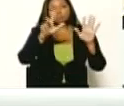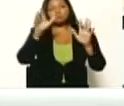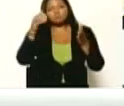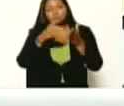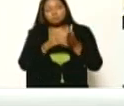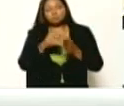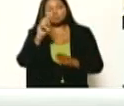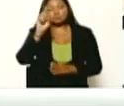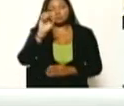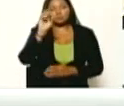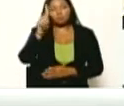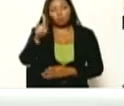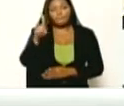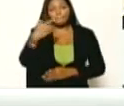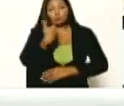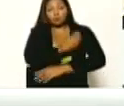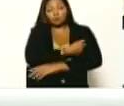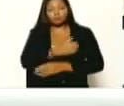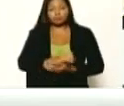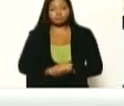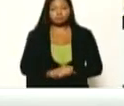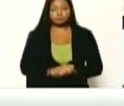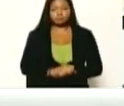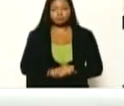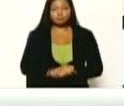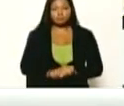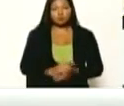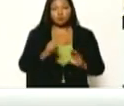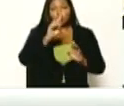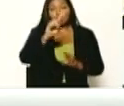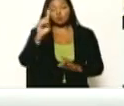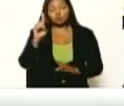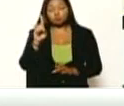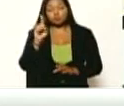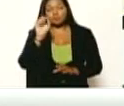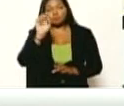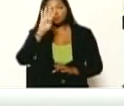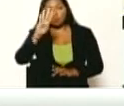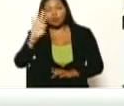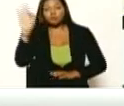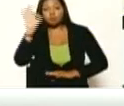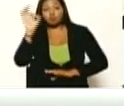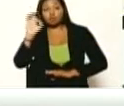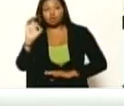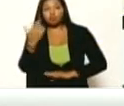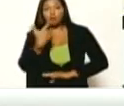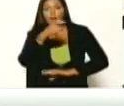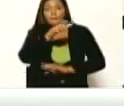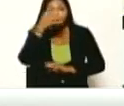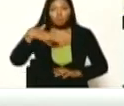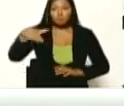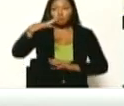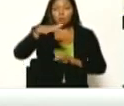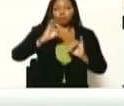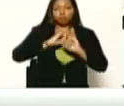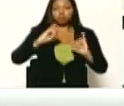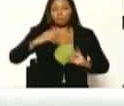2.508.201 vacunados, lo cual representa el 11.4% de la población.